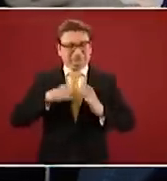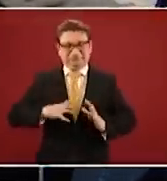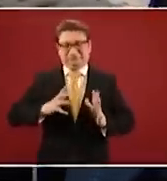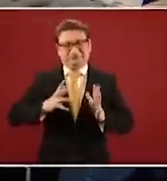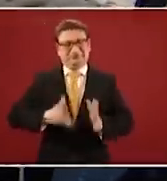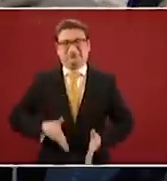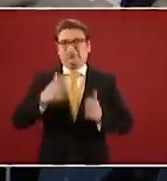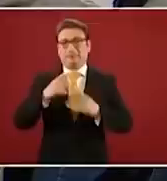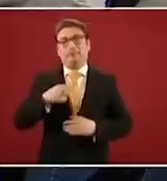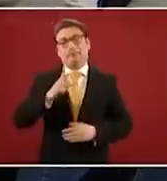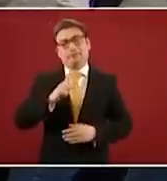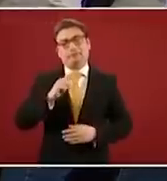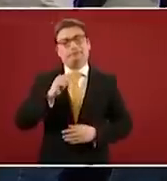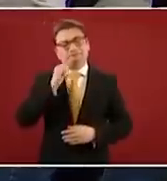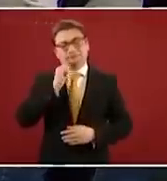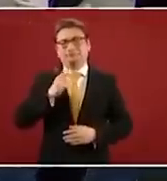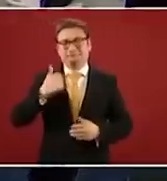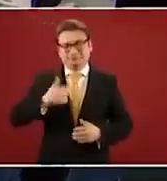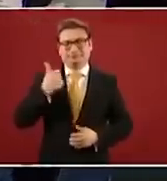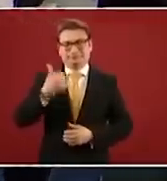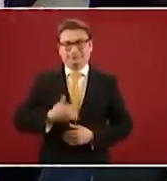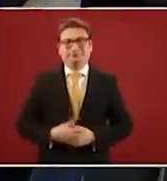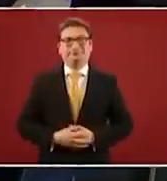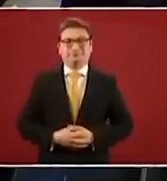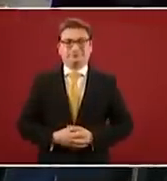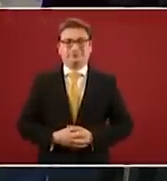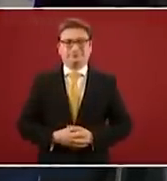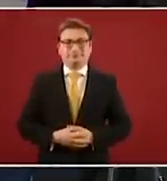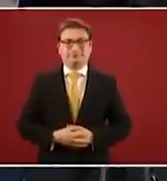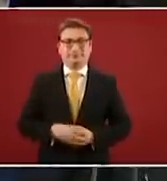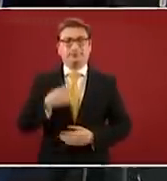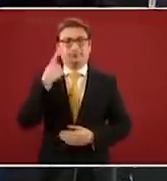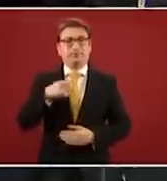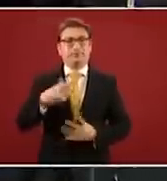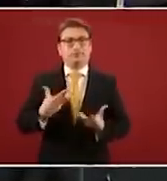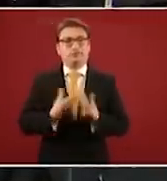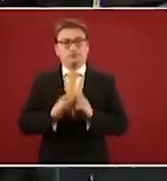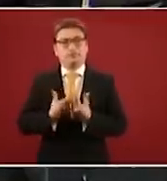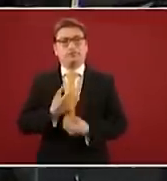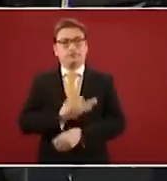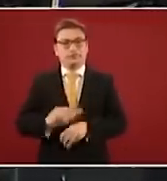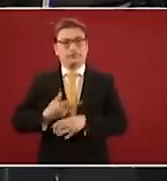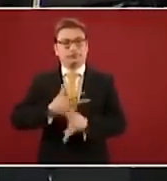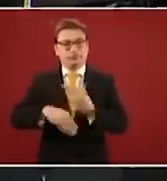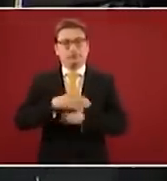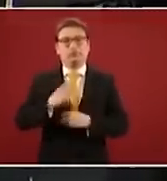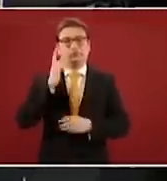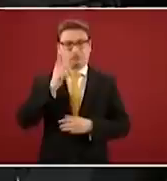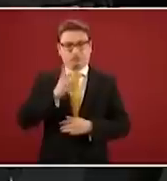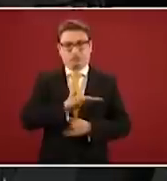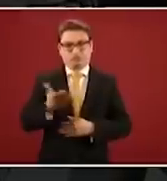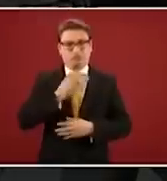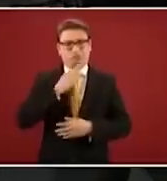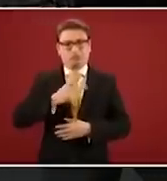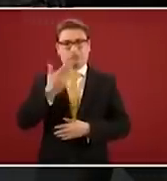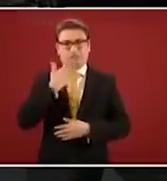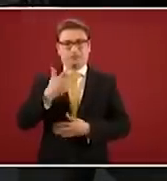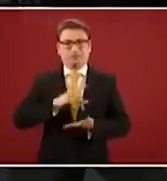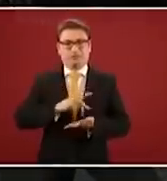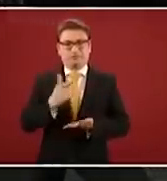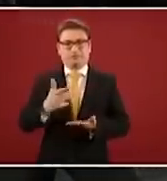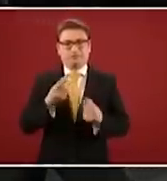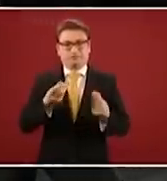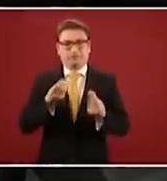pero hay que aprovechar para estar con la familia, y les deseo lo mejor a ustedes y muchas